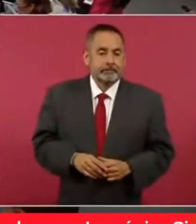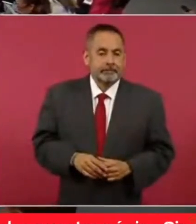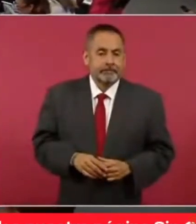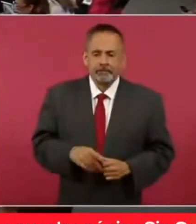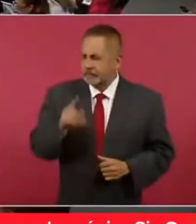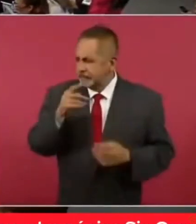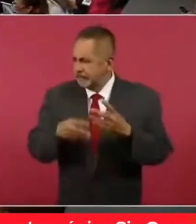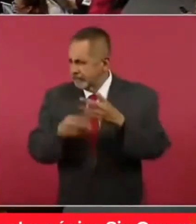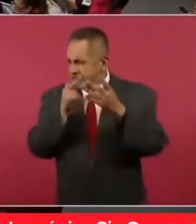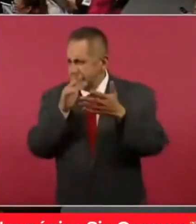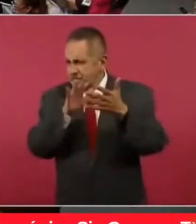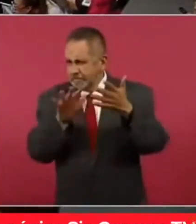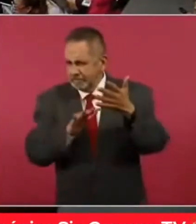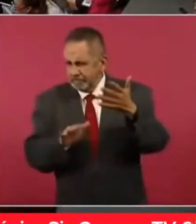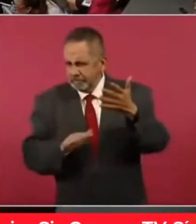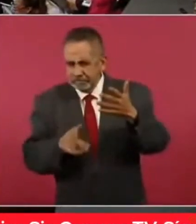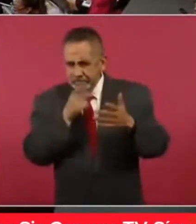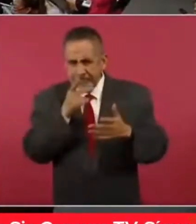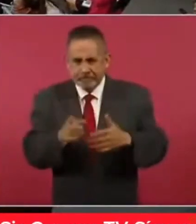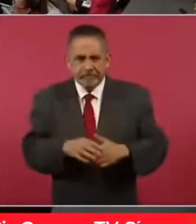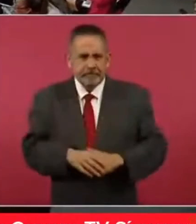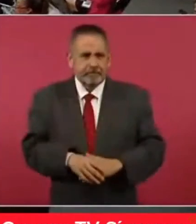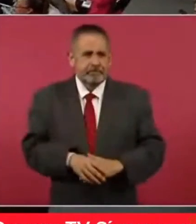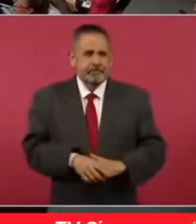no sé si está el texto.